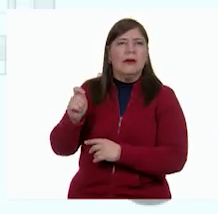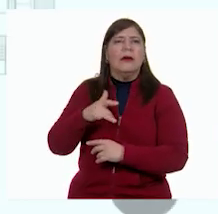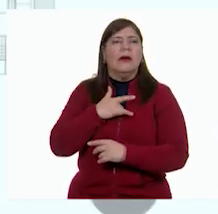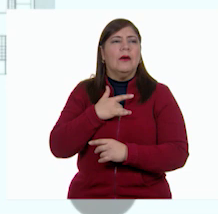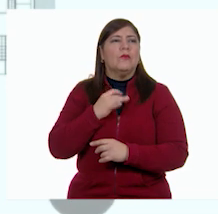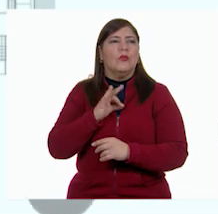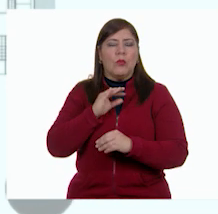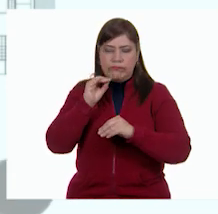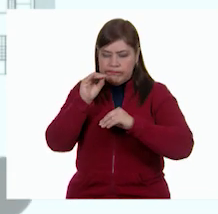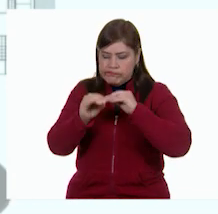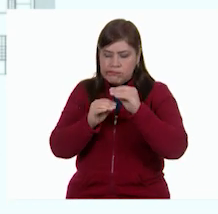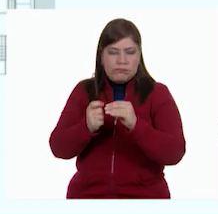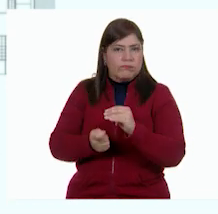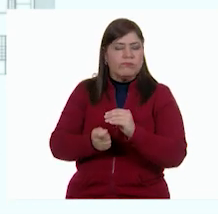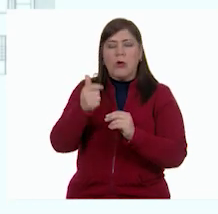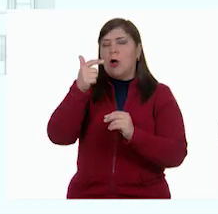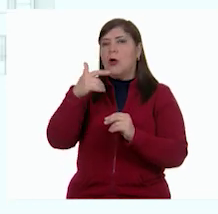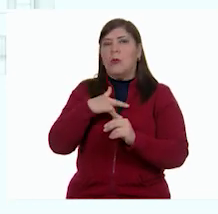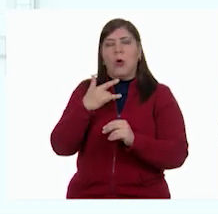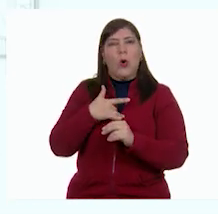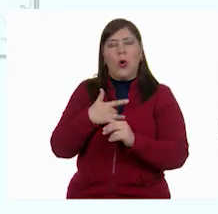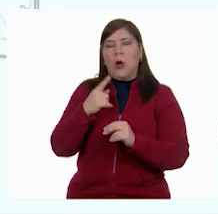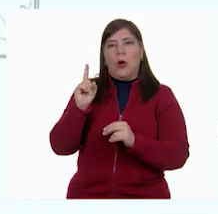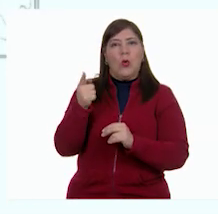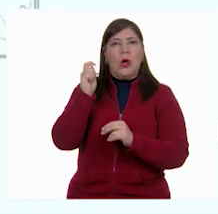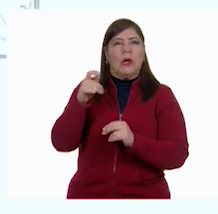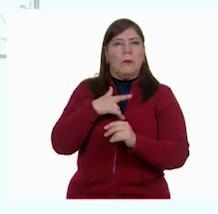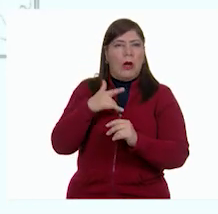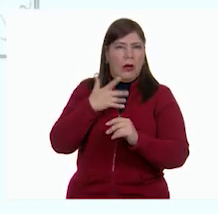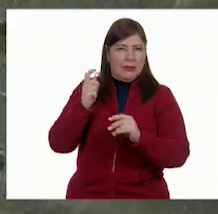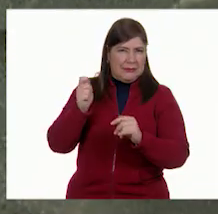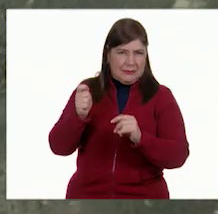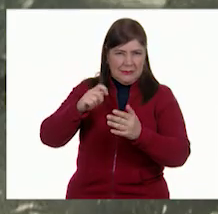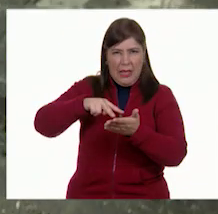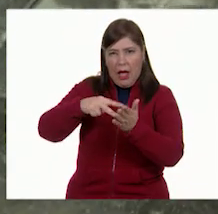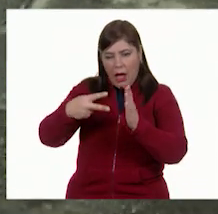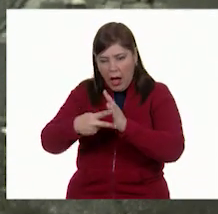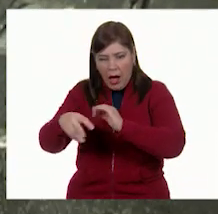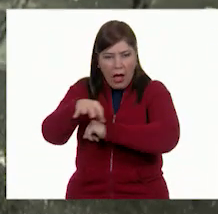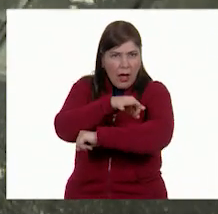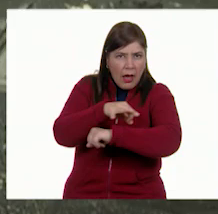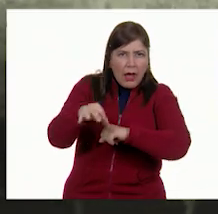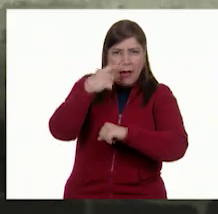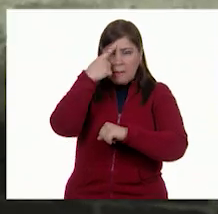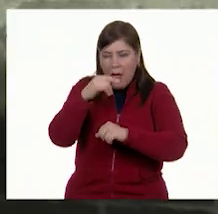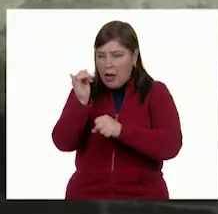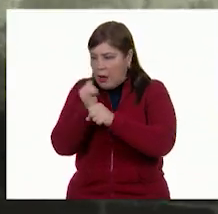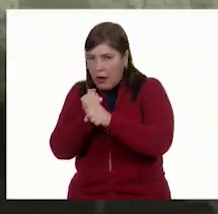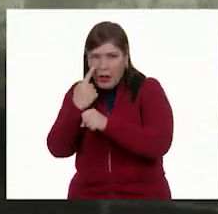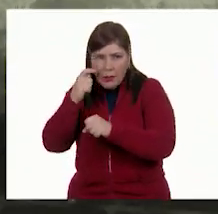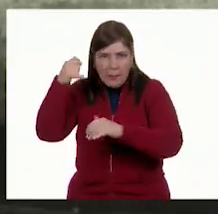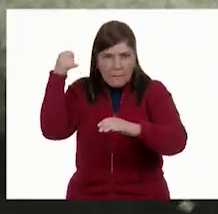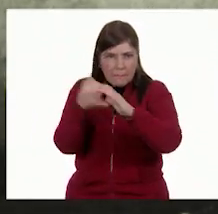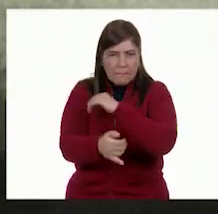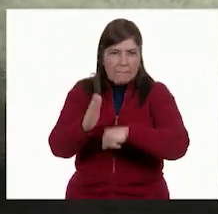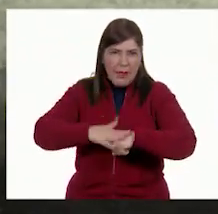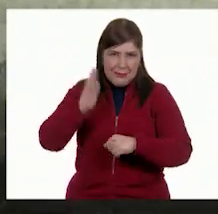brote de un acontecimiento arquitectónico, sin embargo, propicio para su exploración.